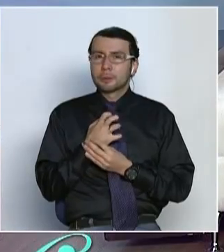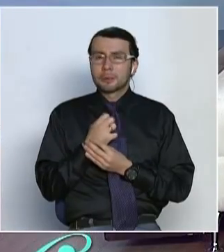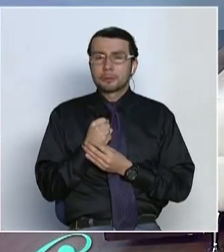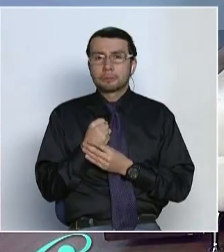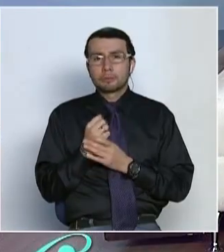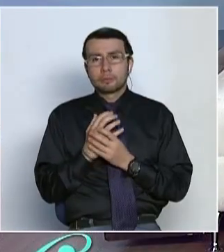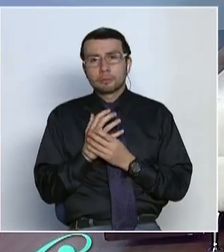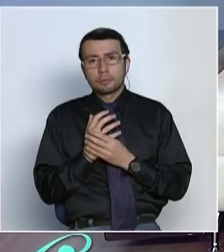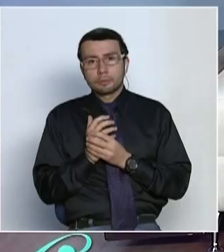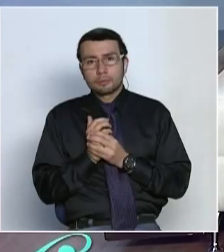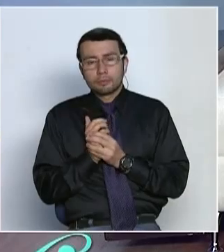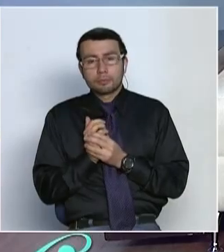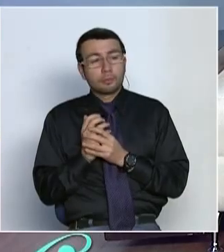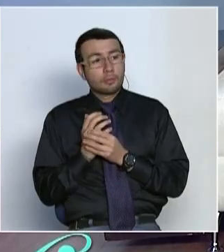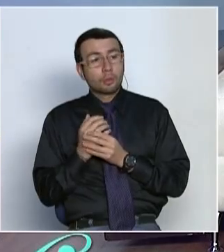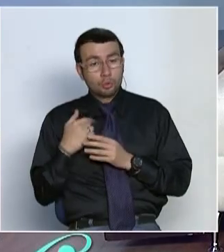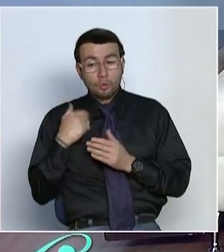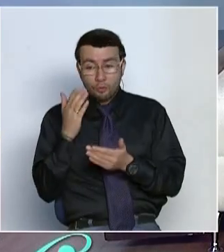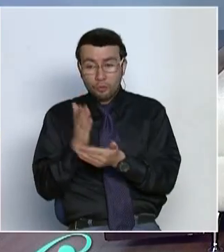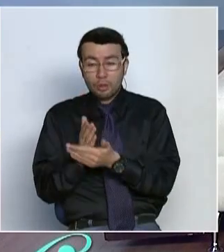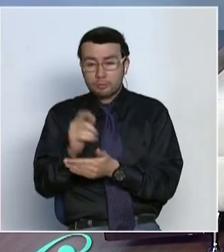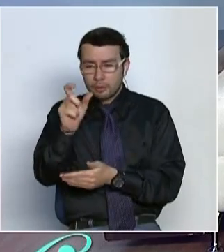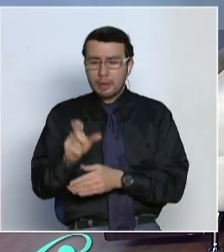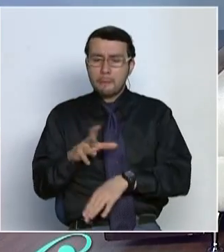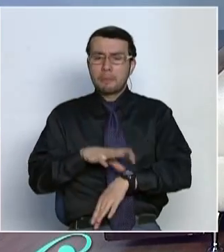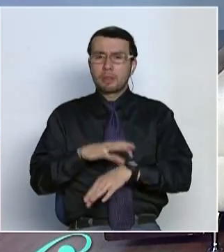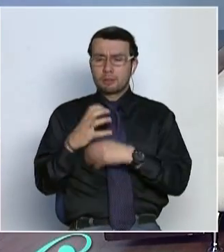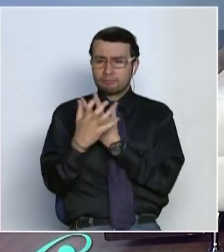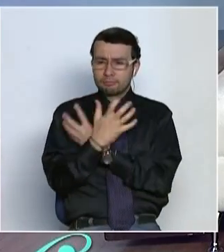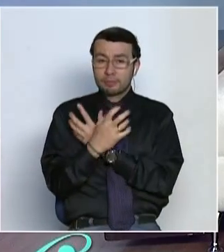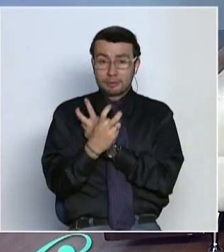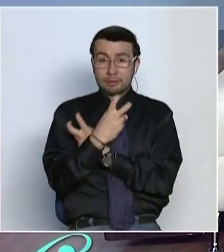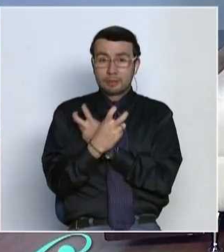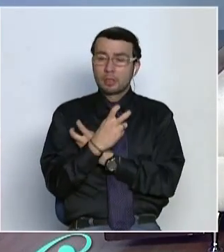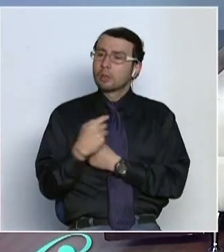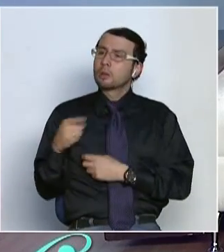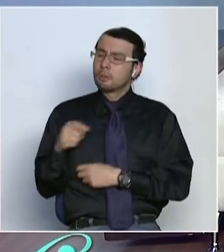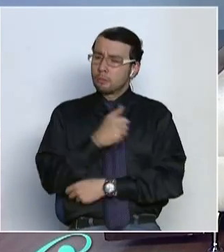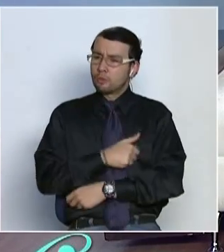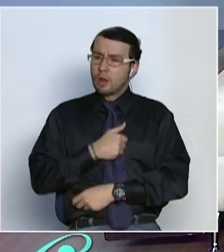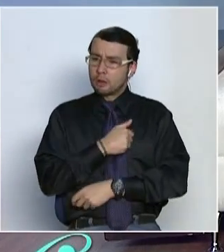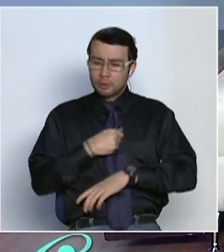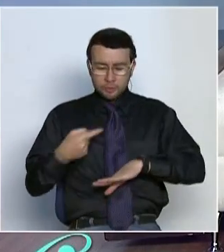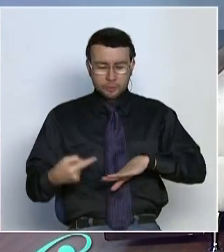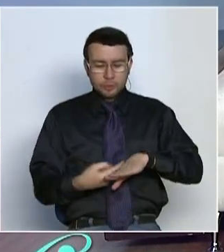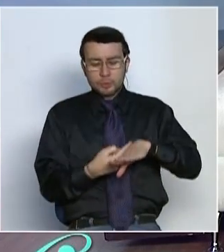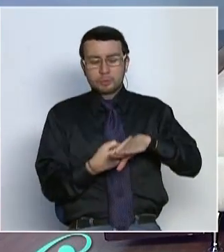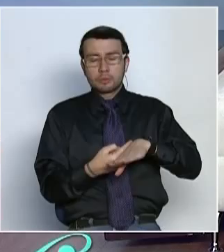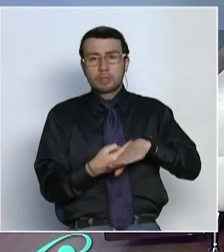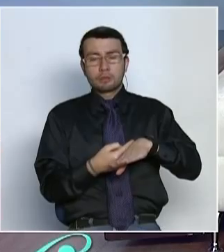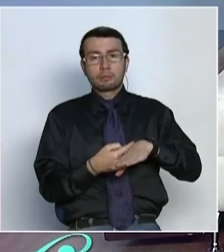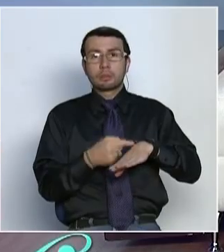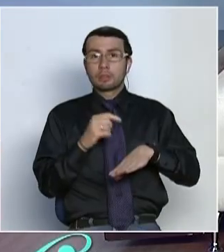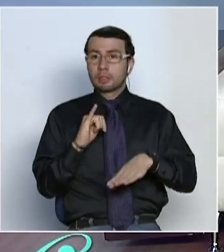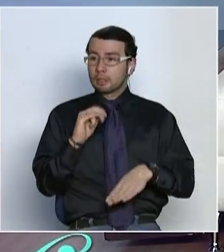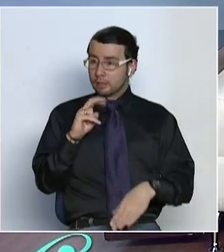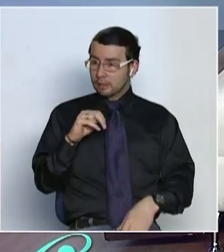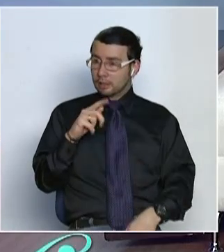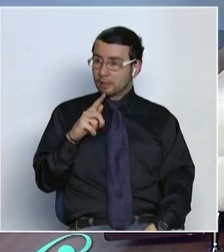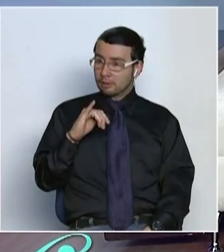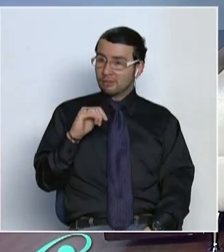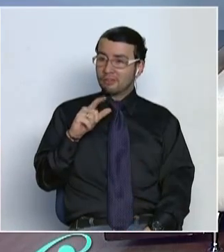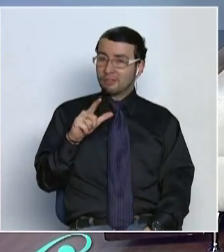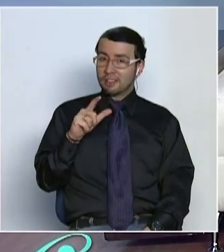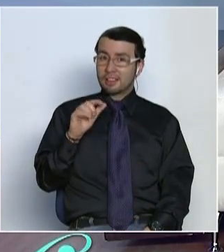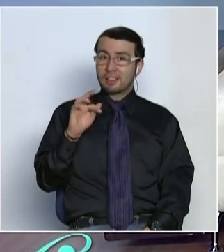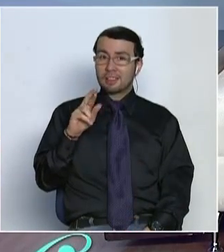el ortopedista y yo misma le dije que si me hacía el favor y me infiltraba y listo, él me infiltró y ya. ¿Usted fue el hijo infíltreme? Sí,